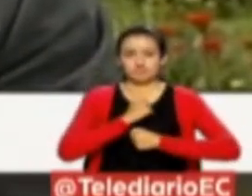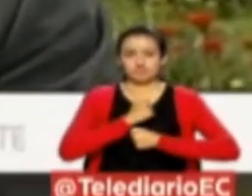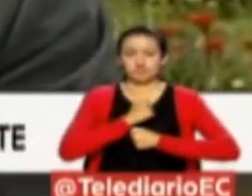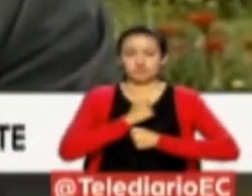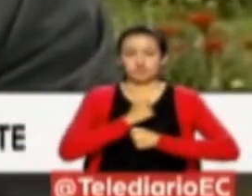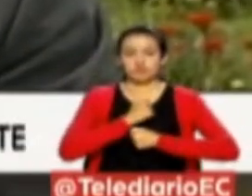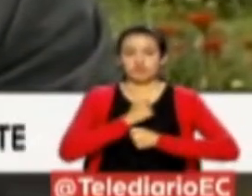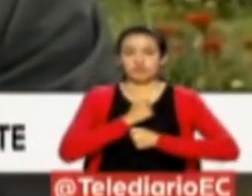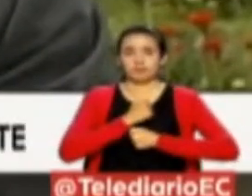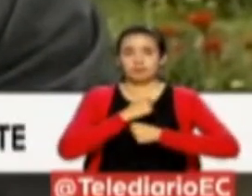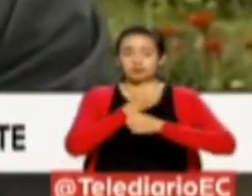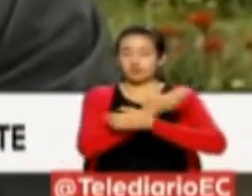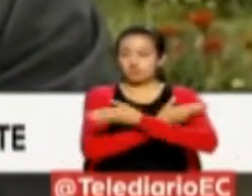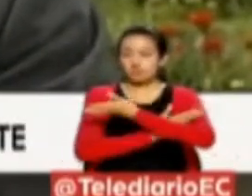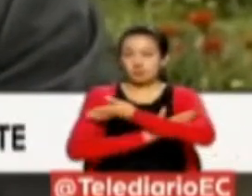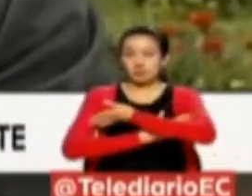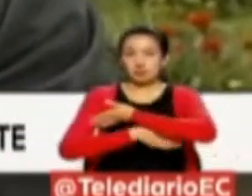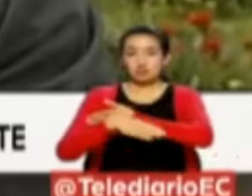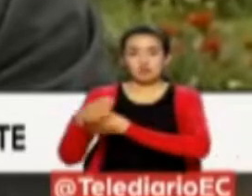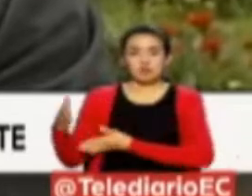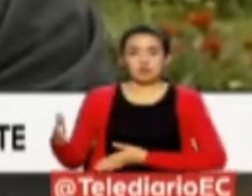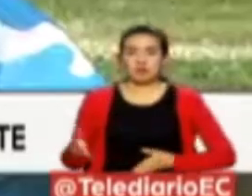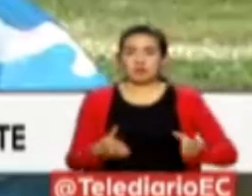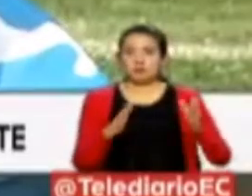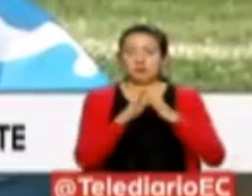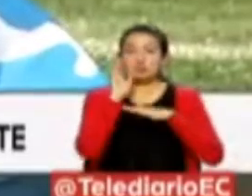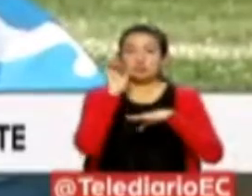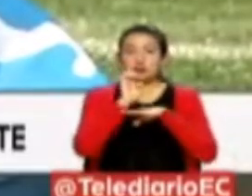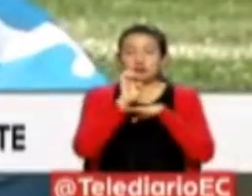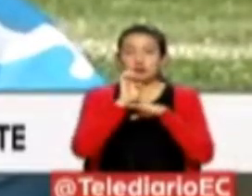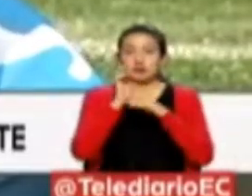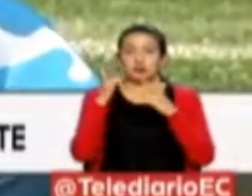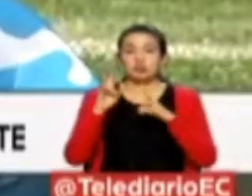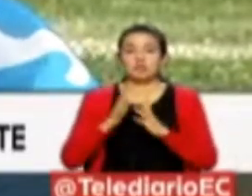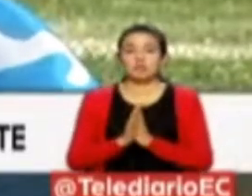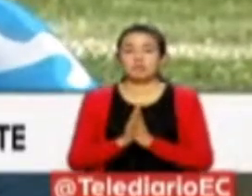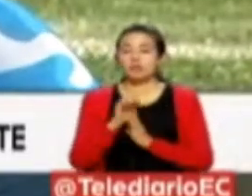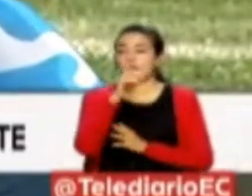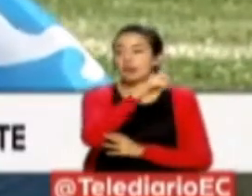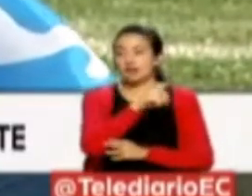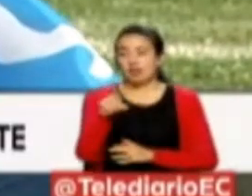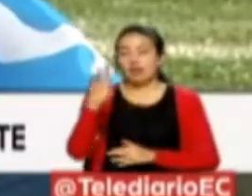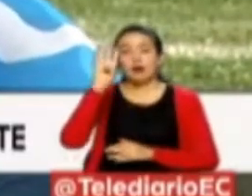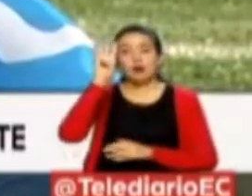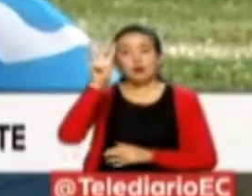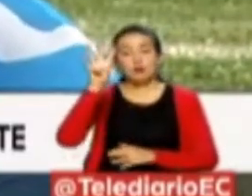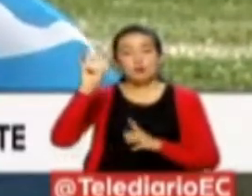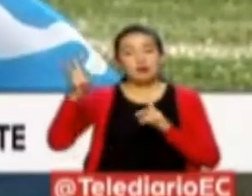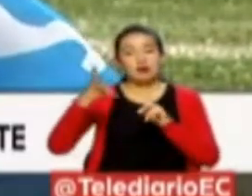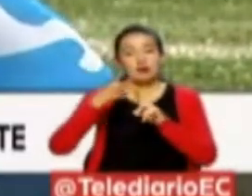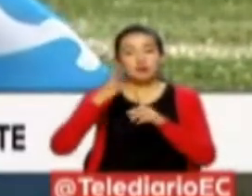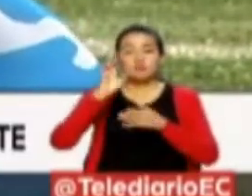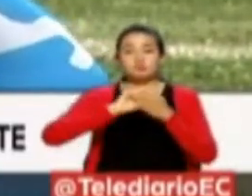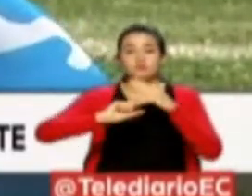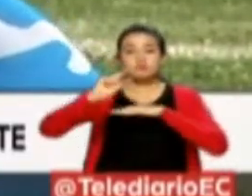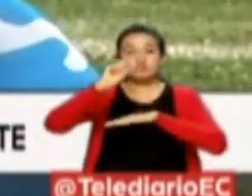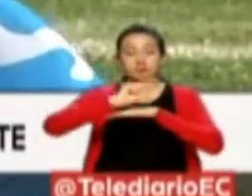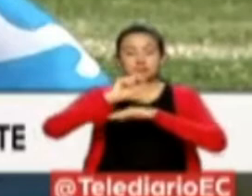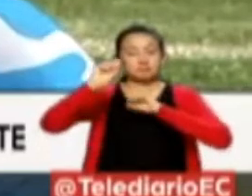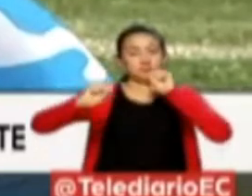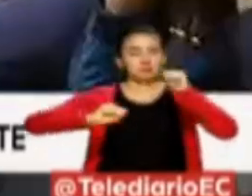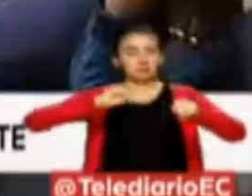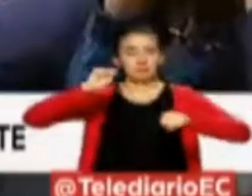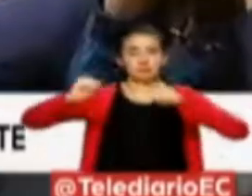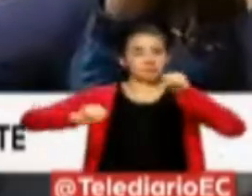se ponen la camiseta en este caso de ecuador ahí estuvo quien ocupó el cuarto lugar de la clasificación general de la vuelta ciclística a